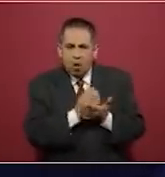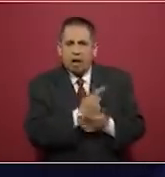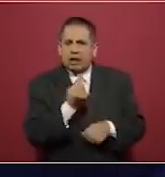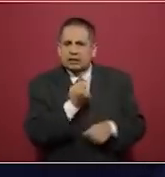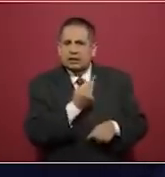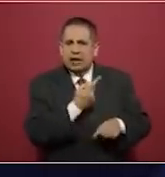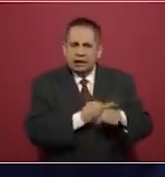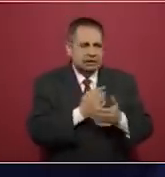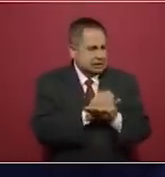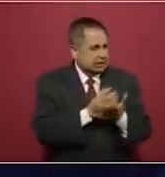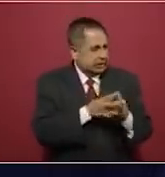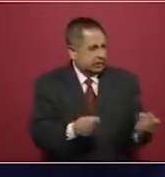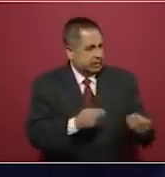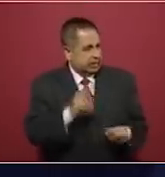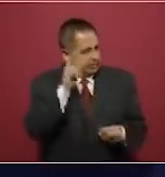y